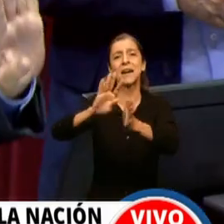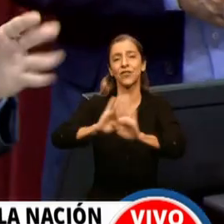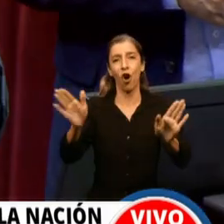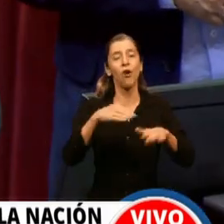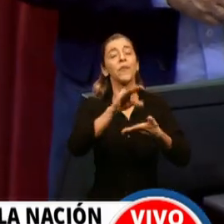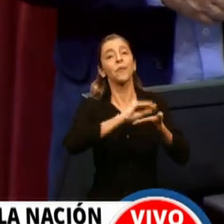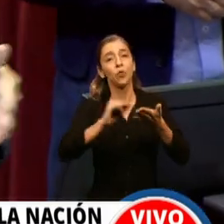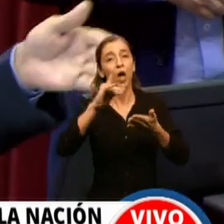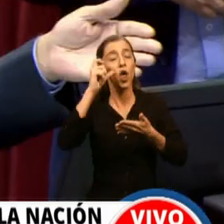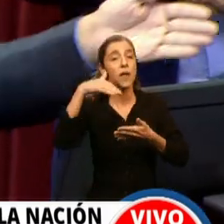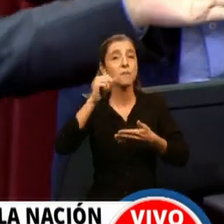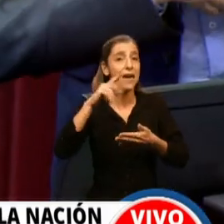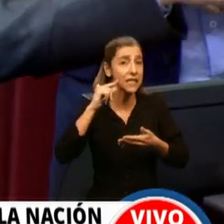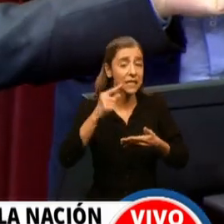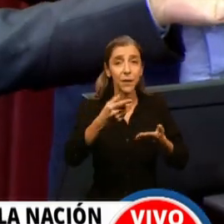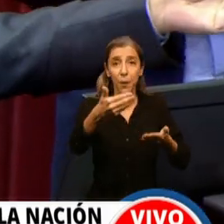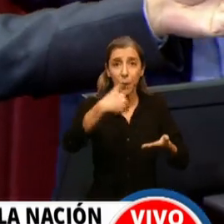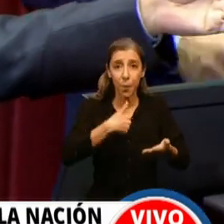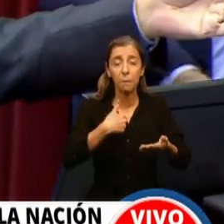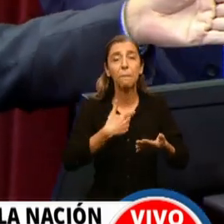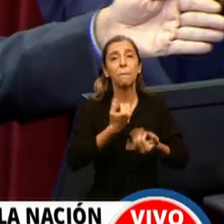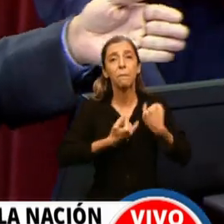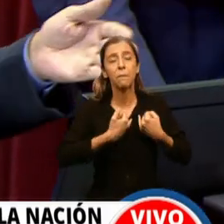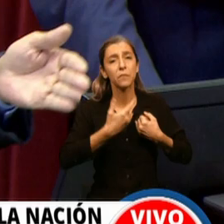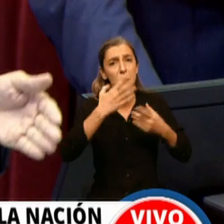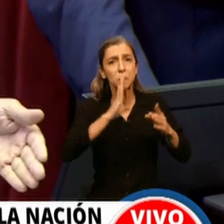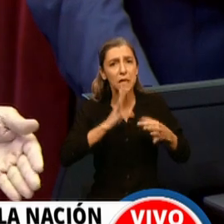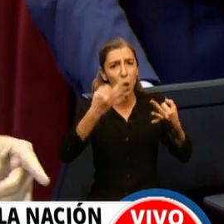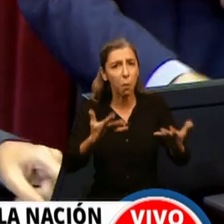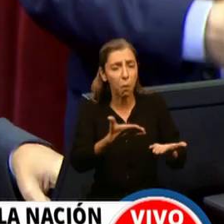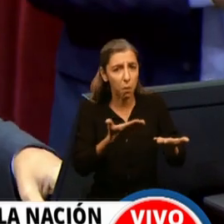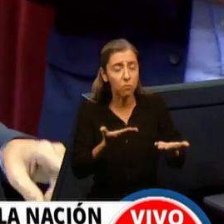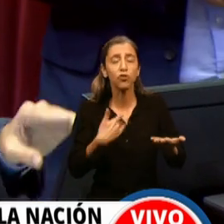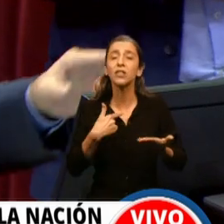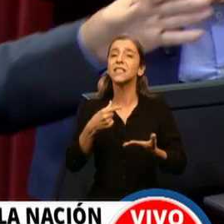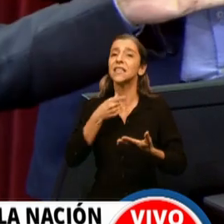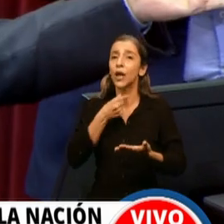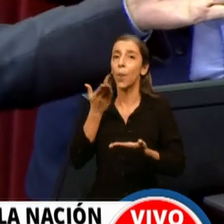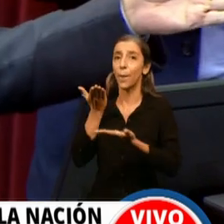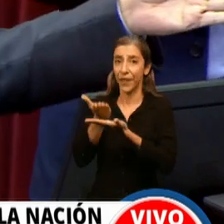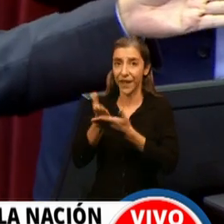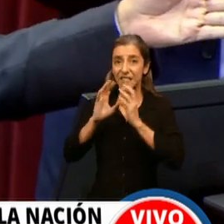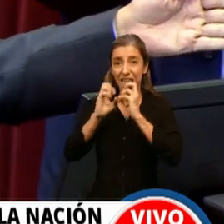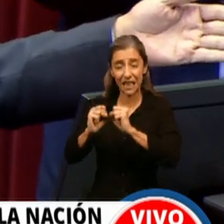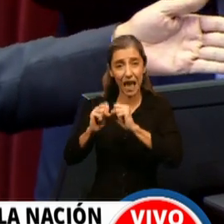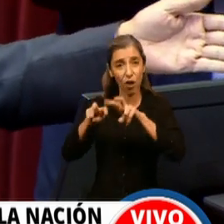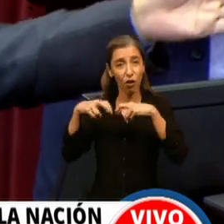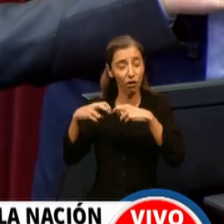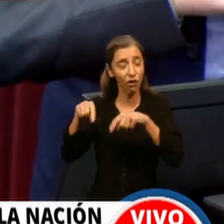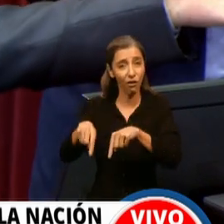marcha plantearnos seriamente así que les quiero pedir al secretario parlamentario por eso le quiero pedir al secretario